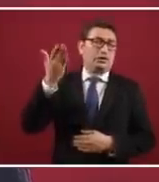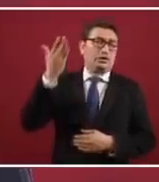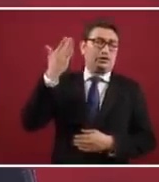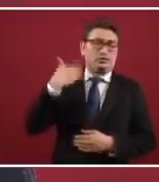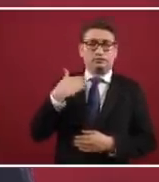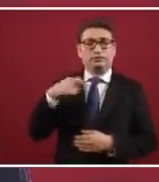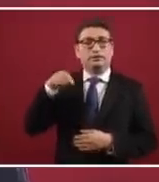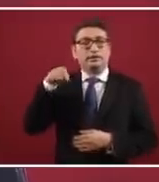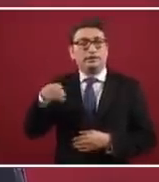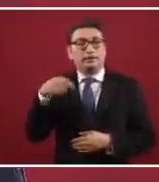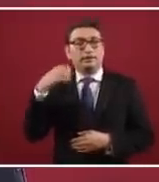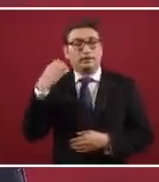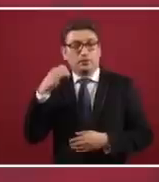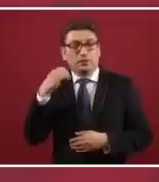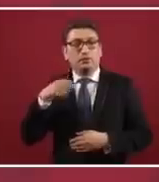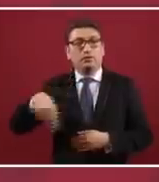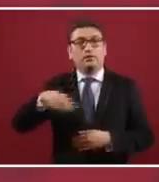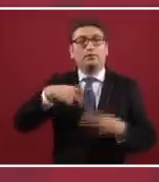asamblea decide.